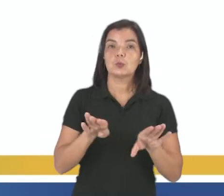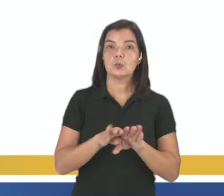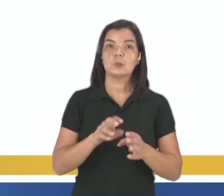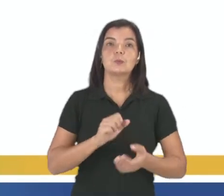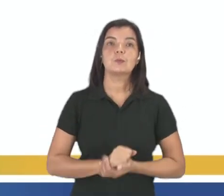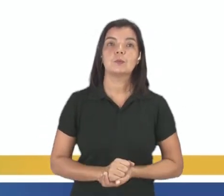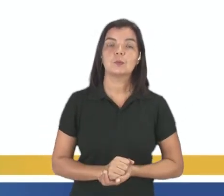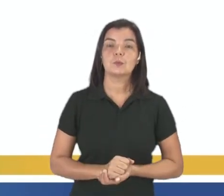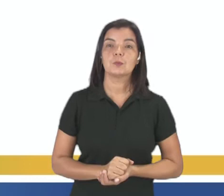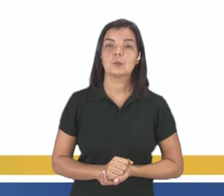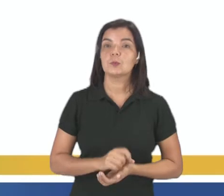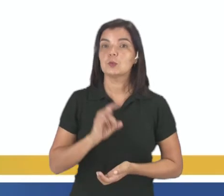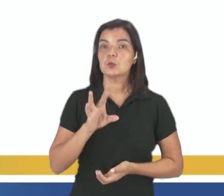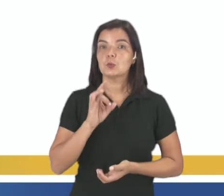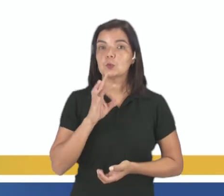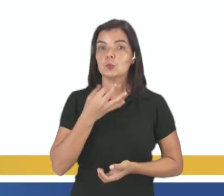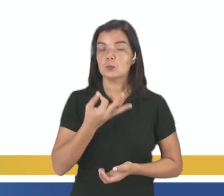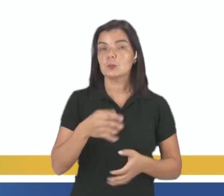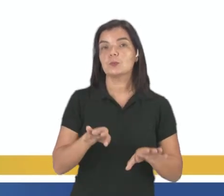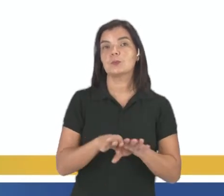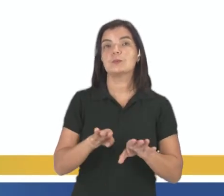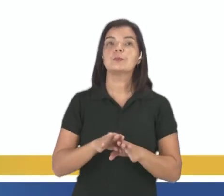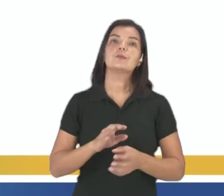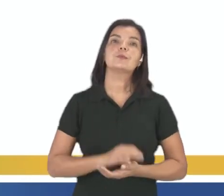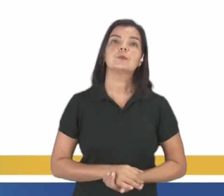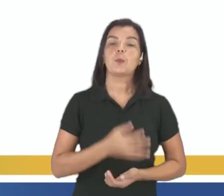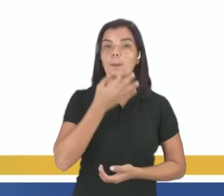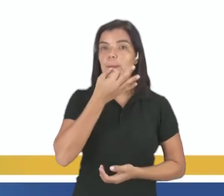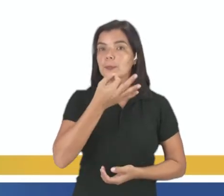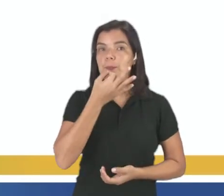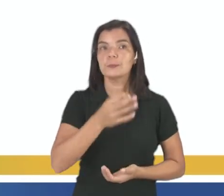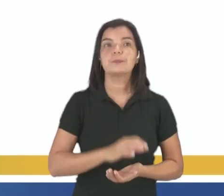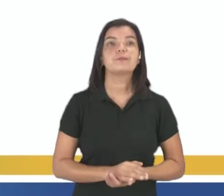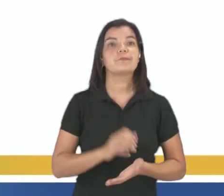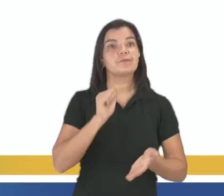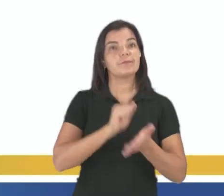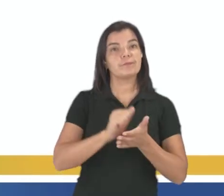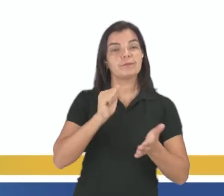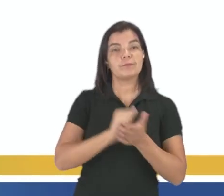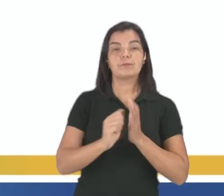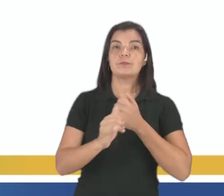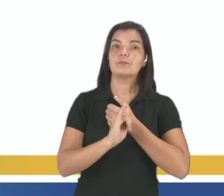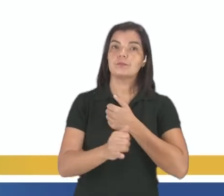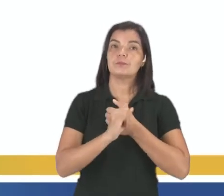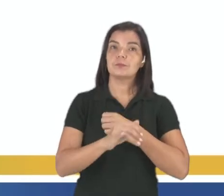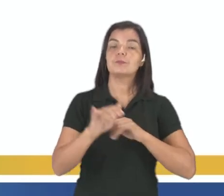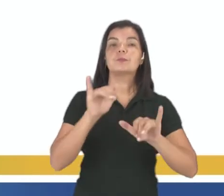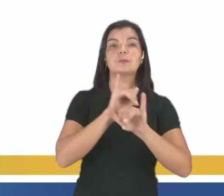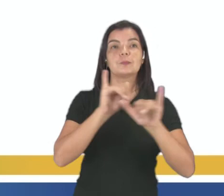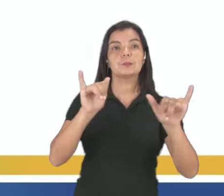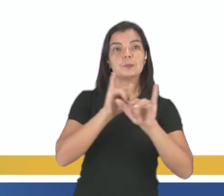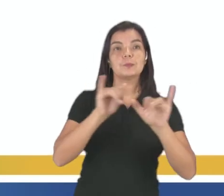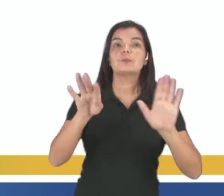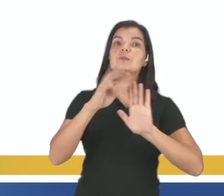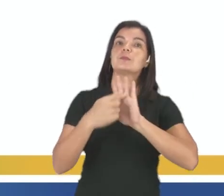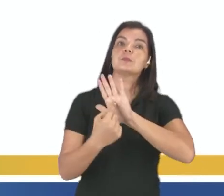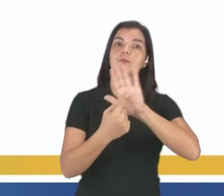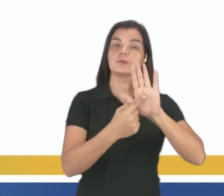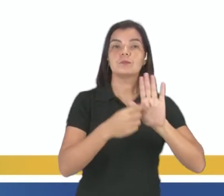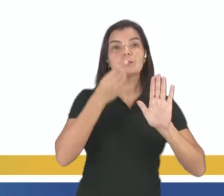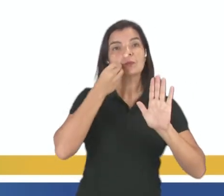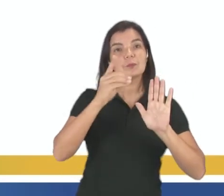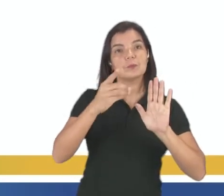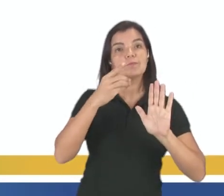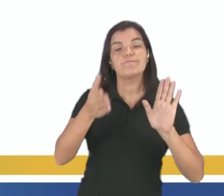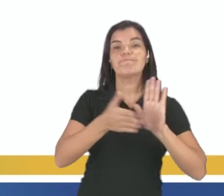¿ok? Él no está dando su punto de vista. Escrito en prosa, el texto informativo presenta dados